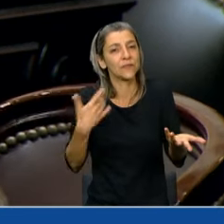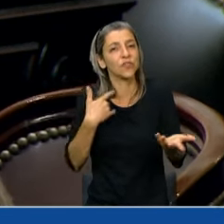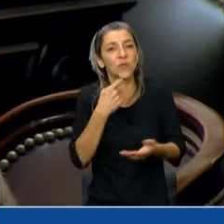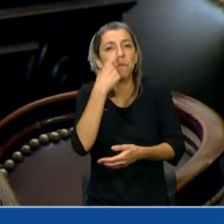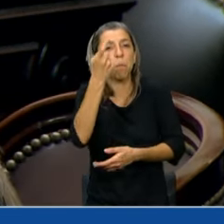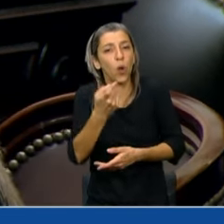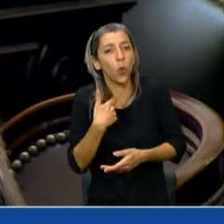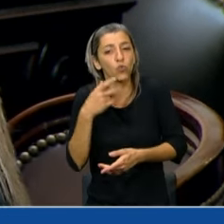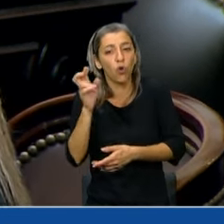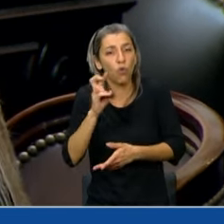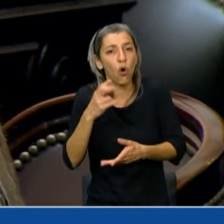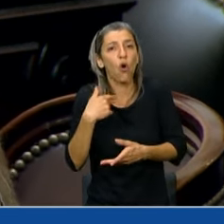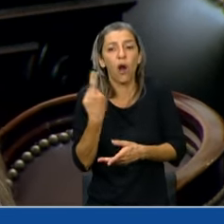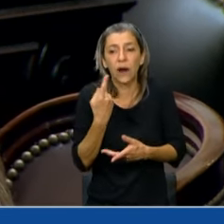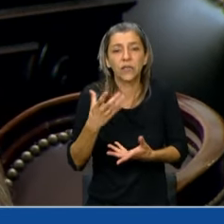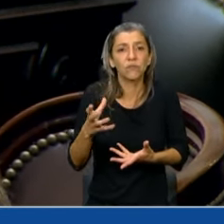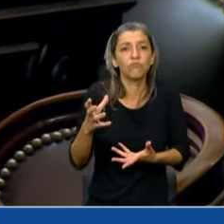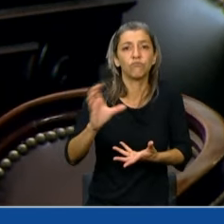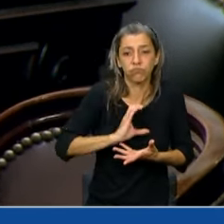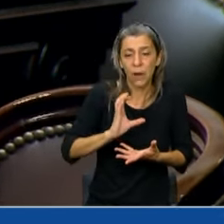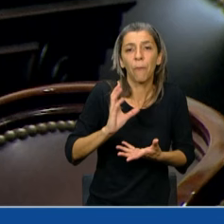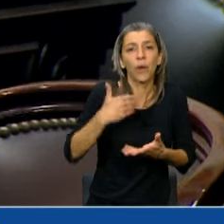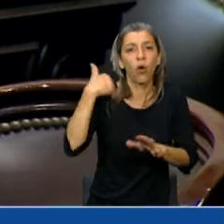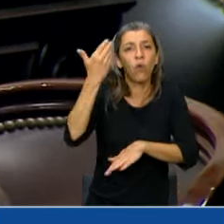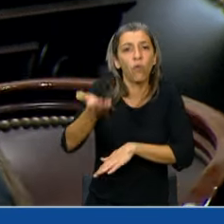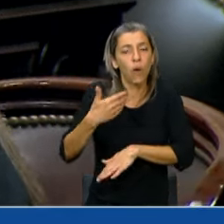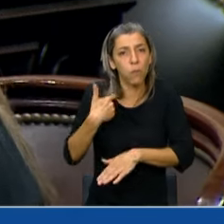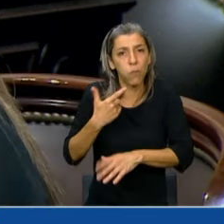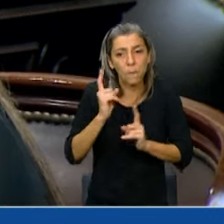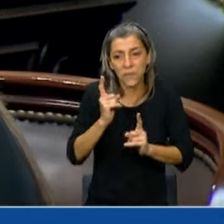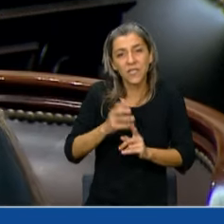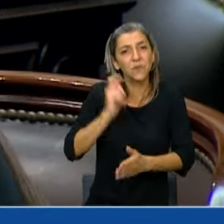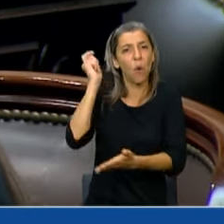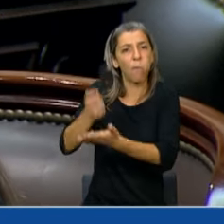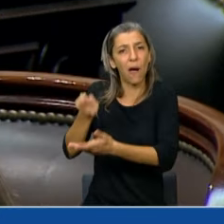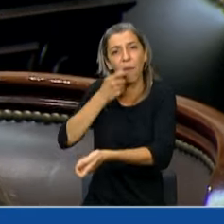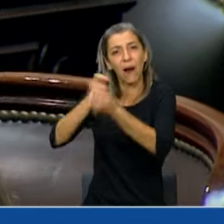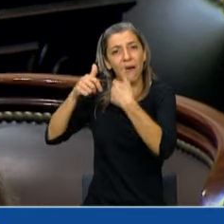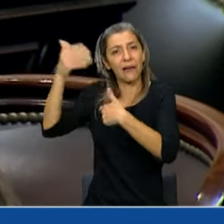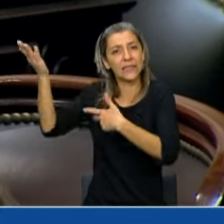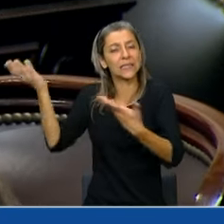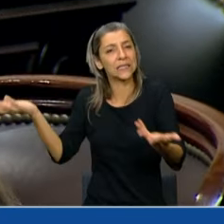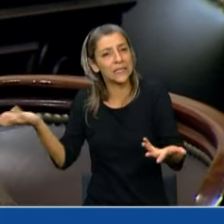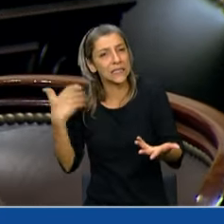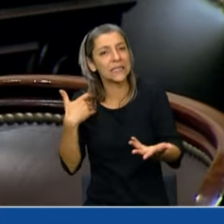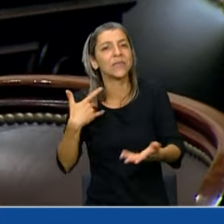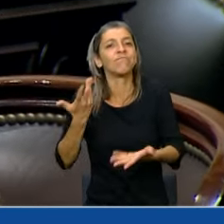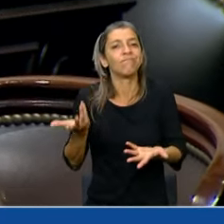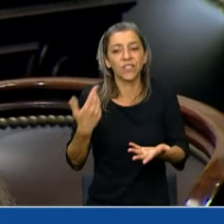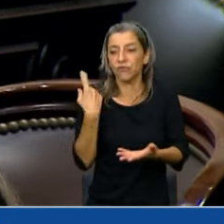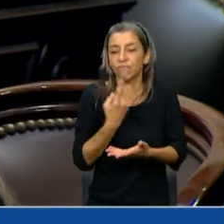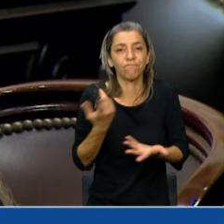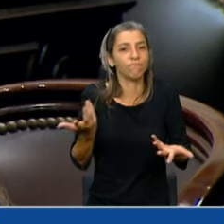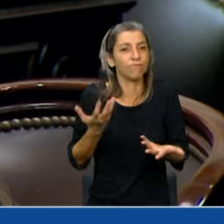Divisas antes que el otro 50% para pagar importación deuda o distribuir dividendo Pero esto no es lo